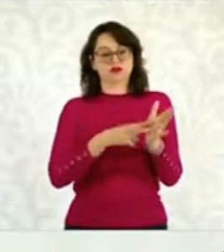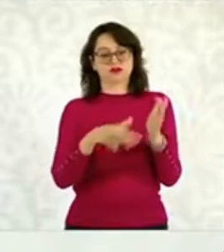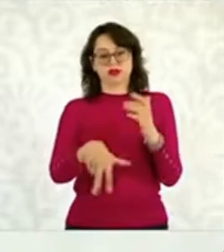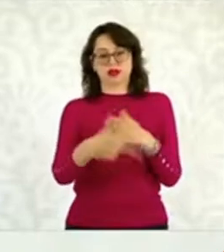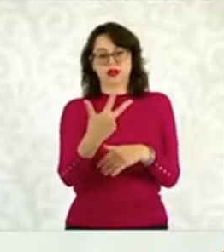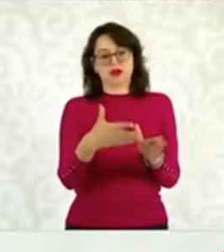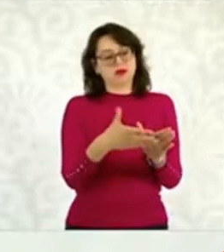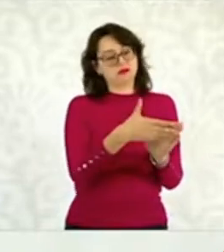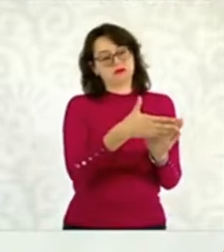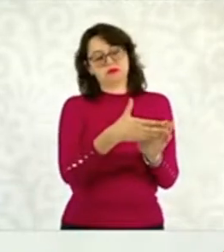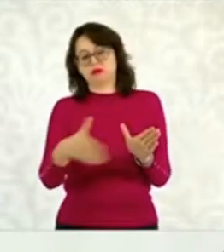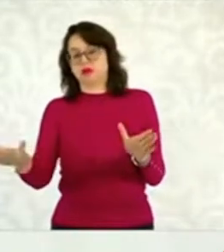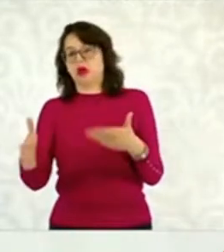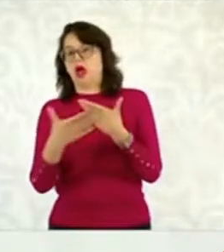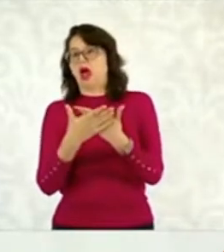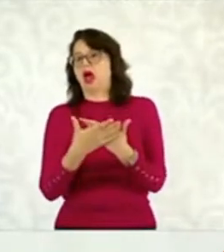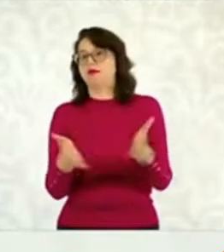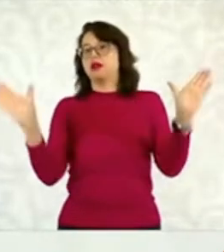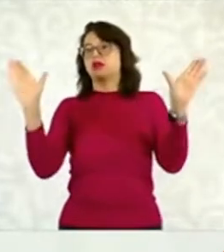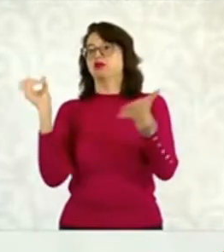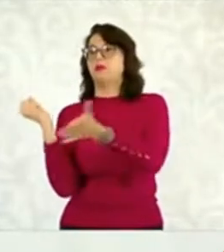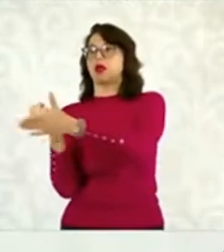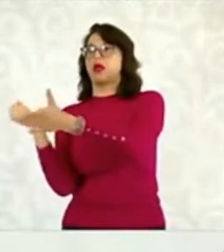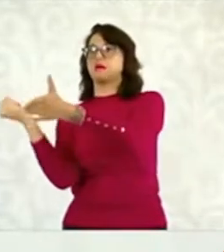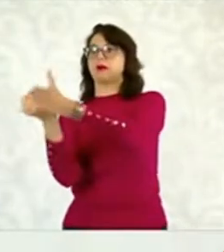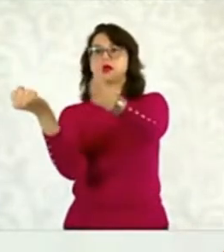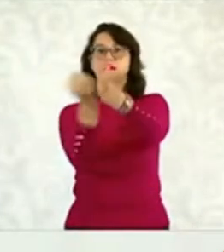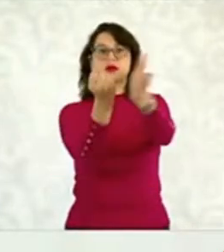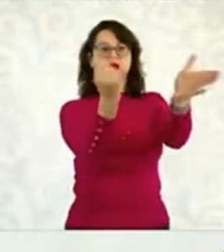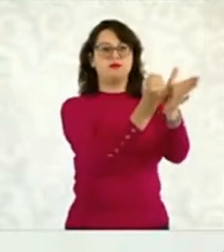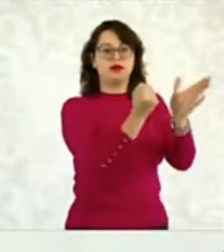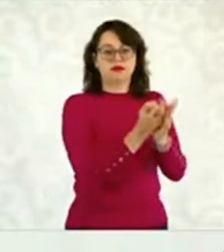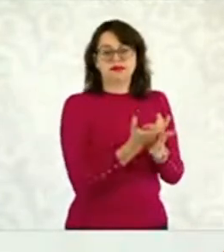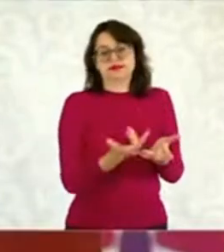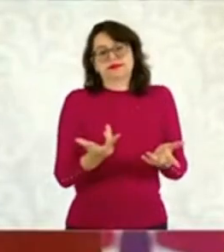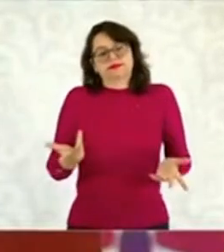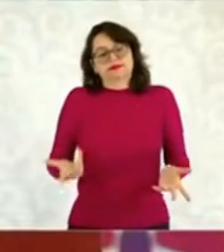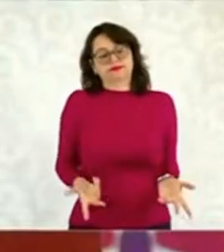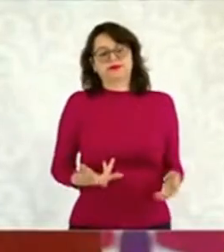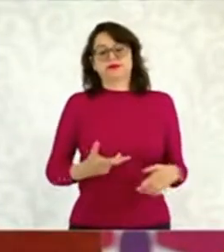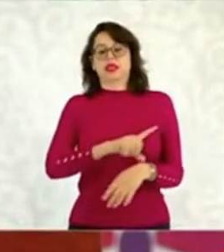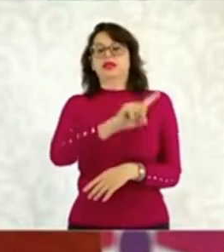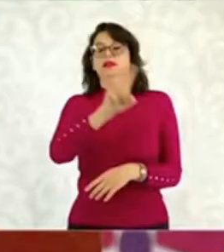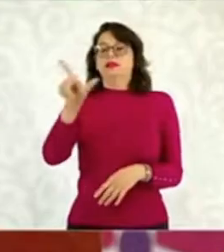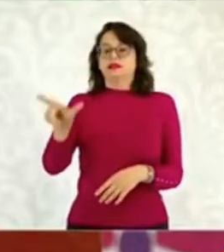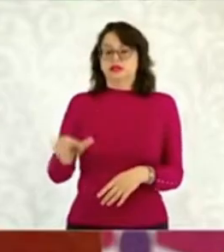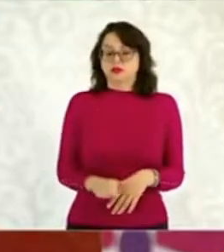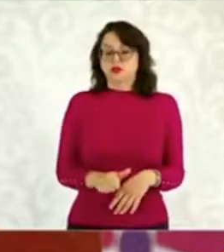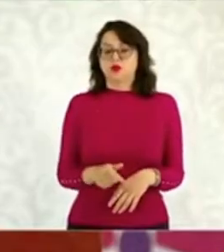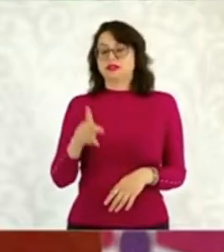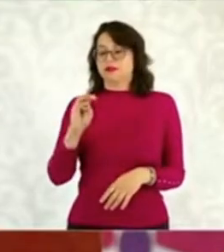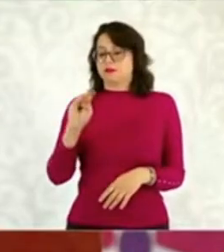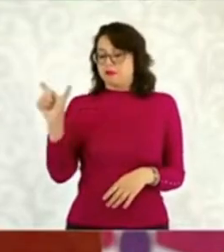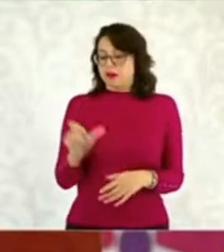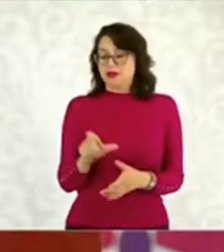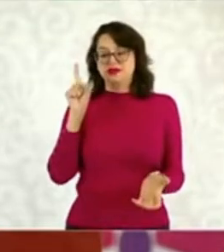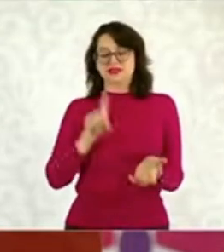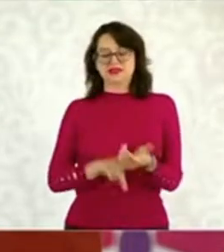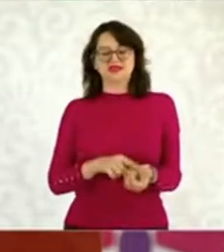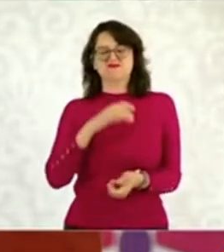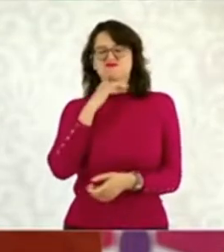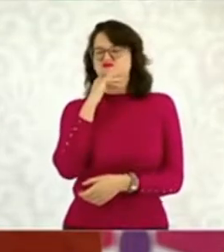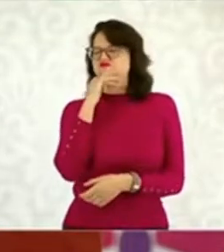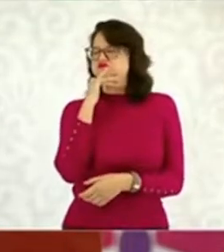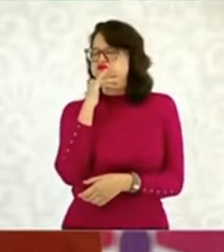Entonces toda esta circunstancia, más la corrupción tremenda que hubo en Pemex, particularmente durante el periodo de